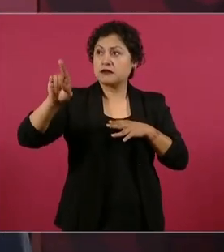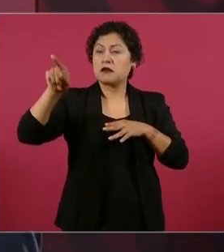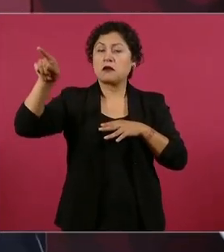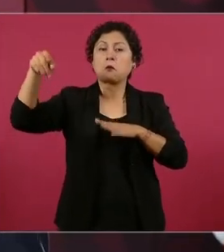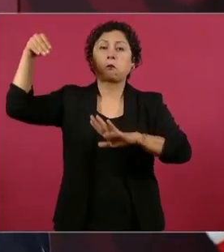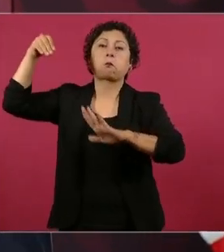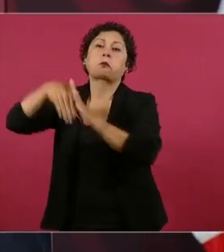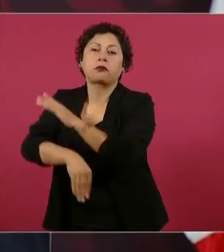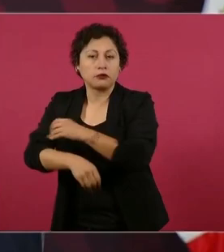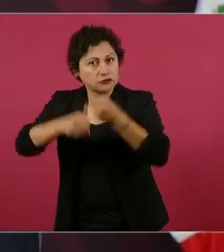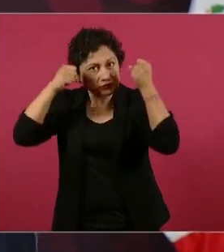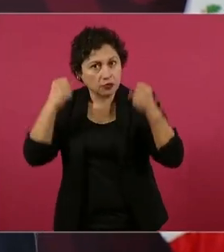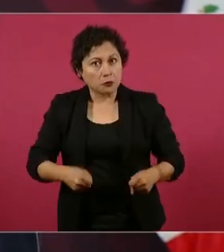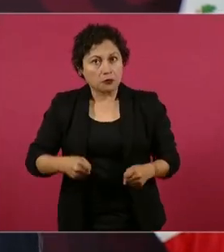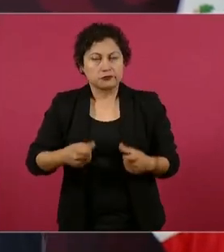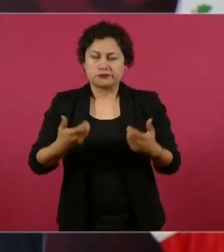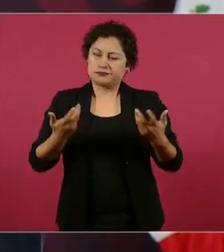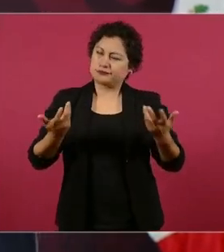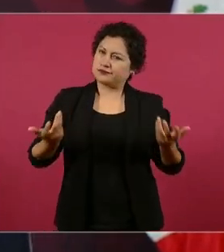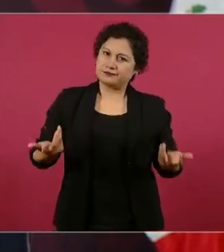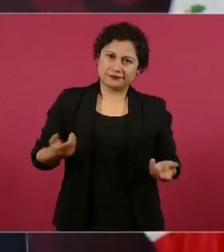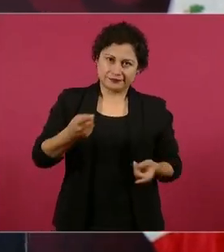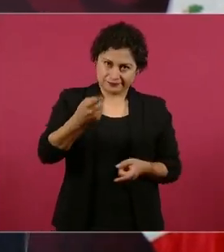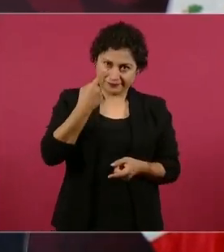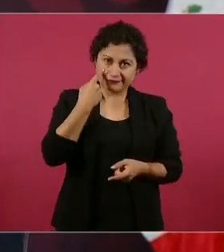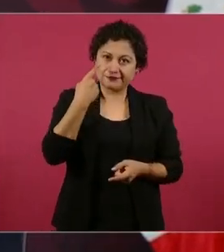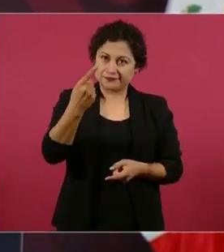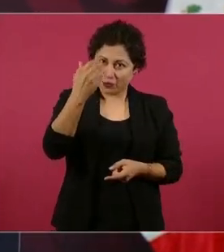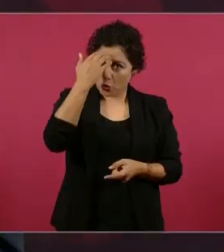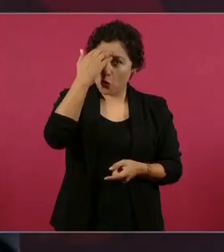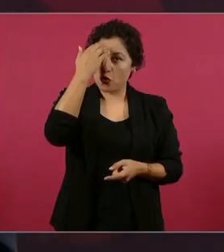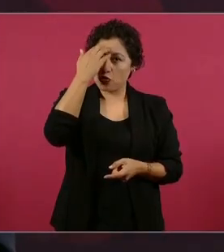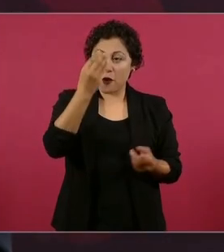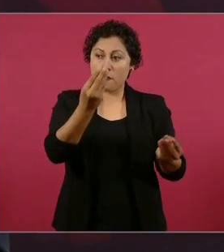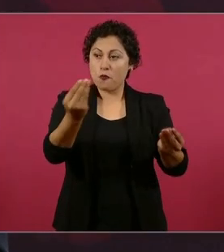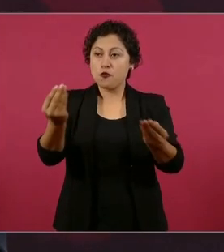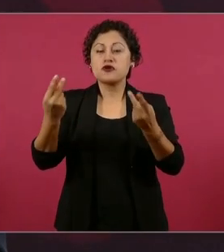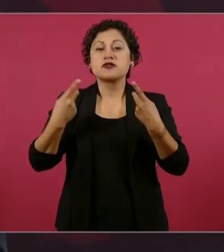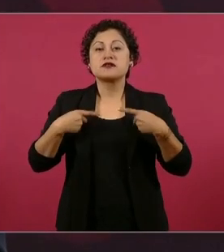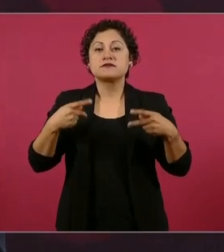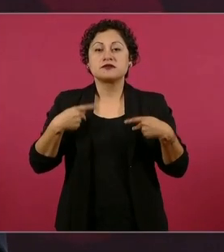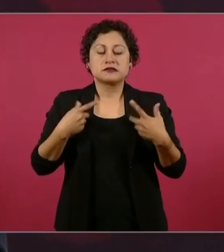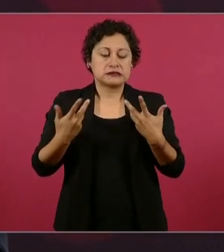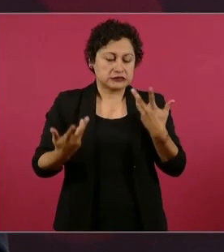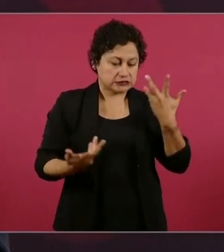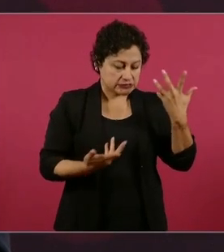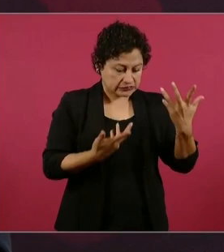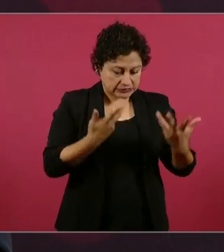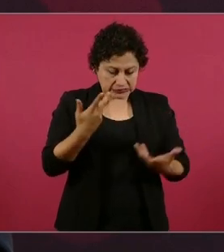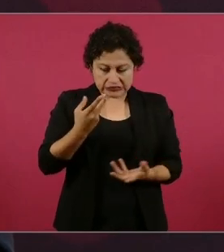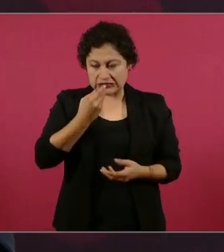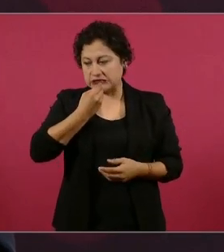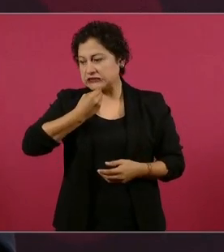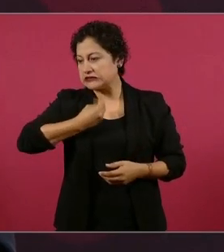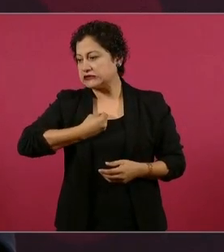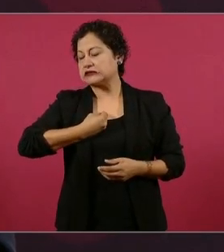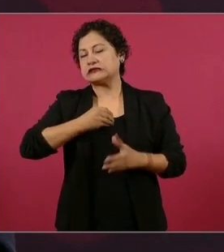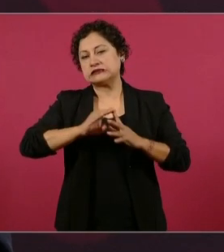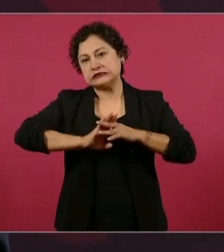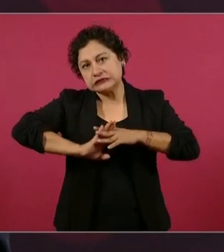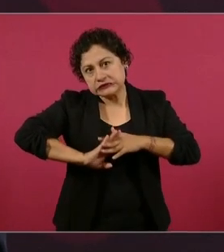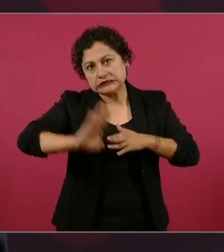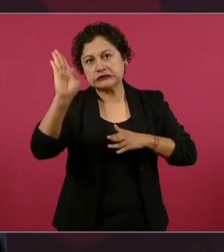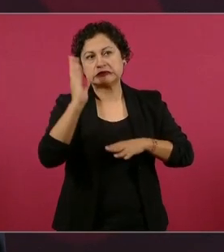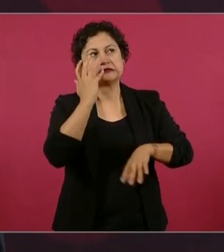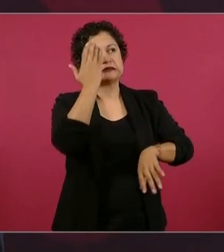Miren, por necesidad muchos se fueron a buscarse la vida a Estados Unidos